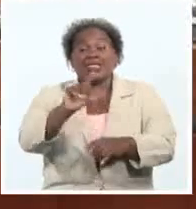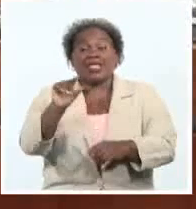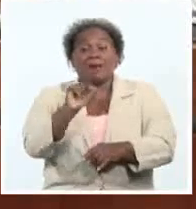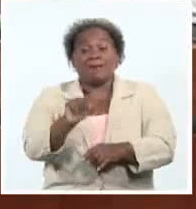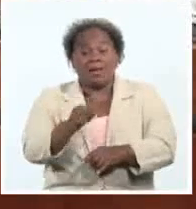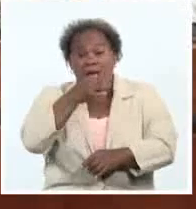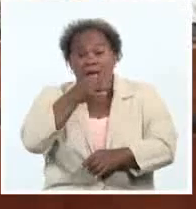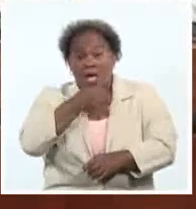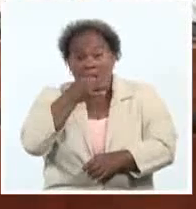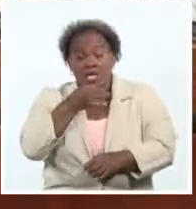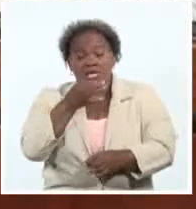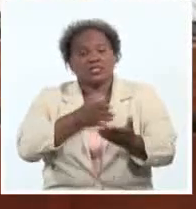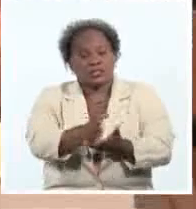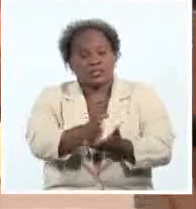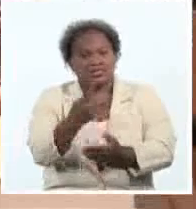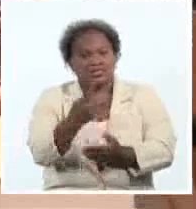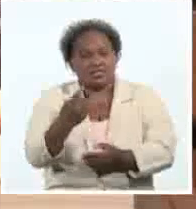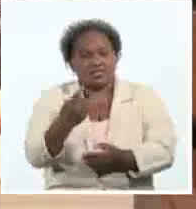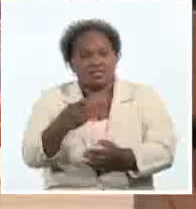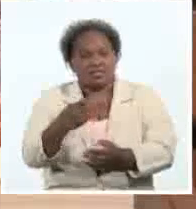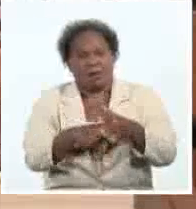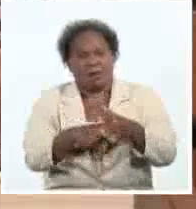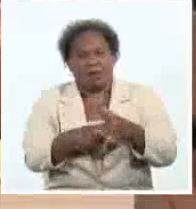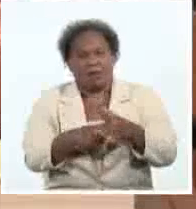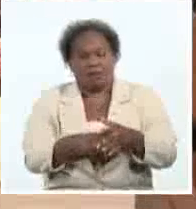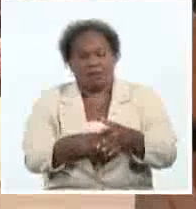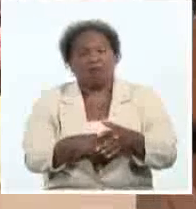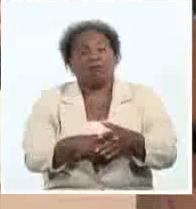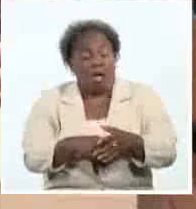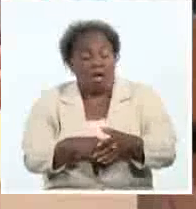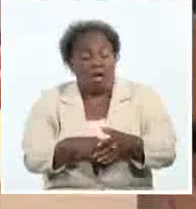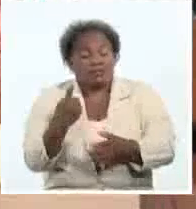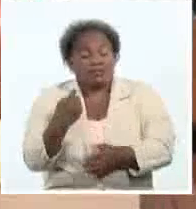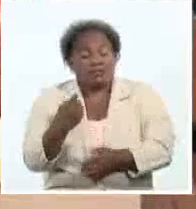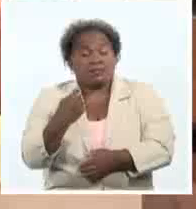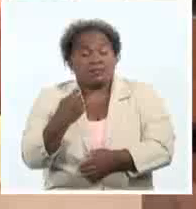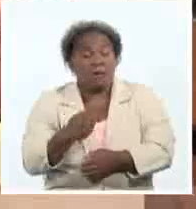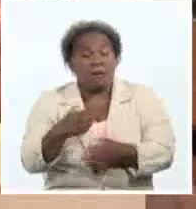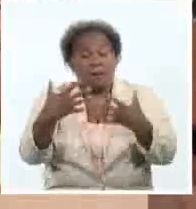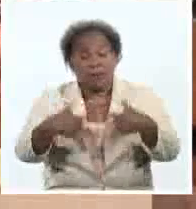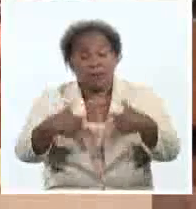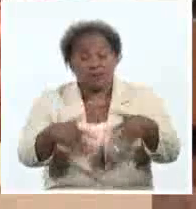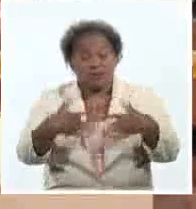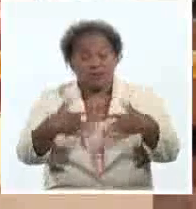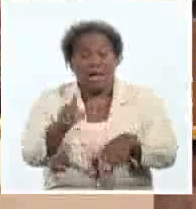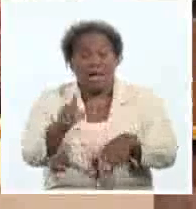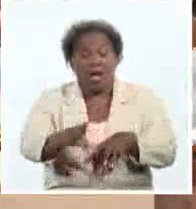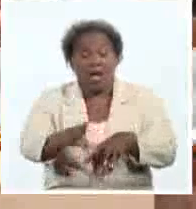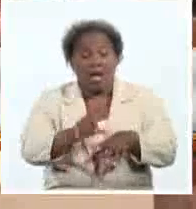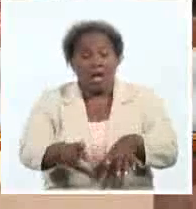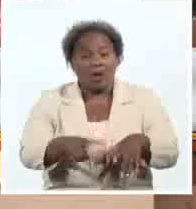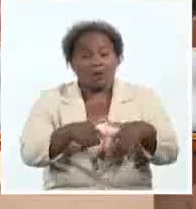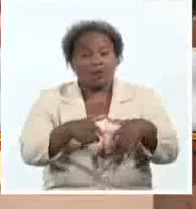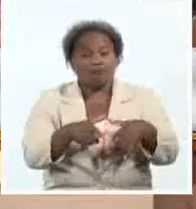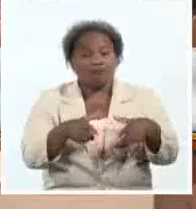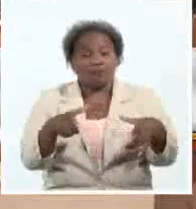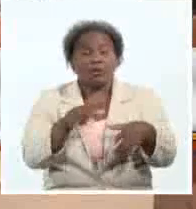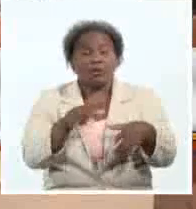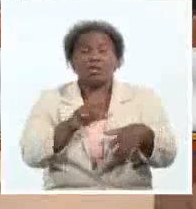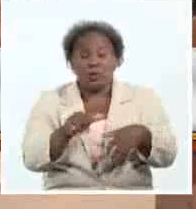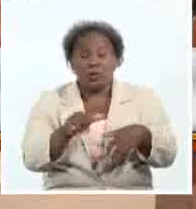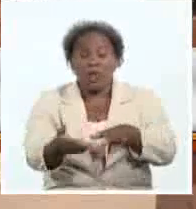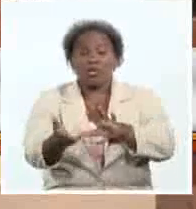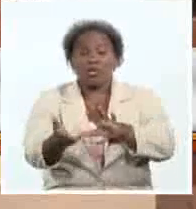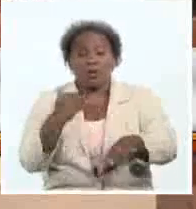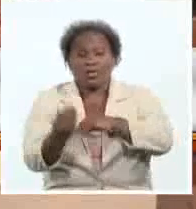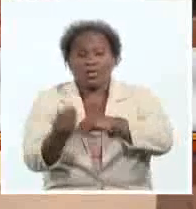de la sostenibilidad. Y lograr que la misma producción del campo y la misma incremento productivo logre también recuperar y transformar, porque hay ejemplos